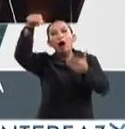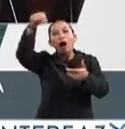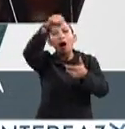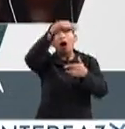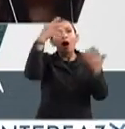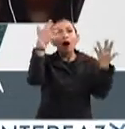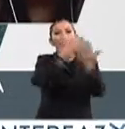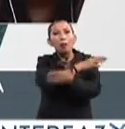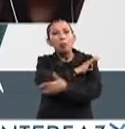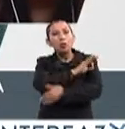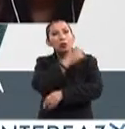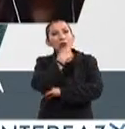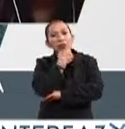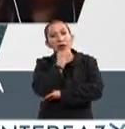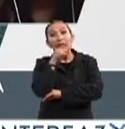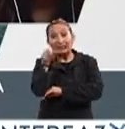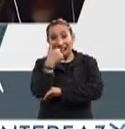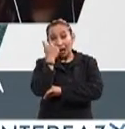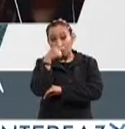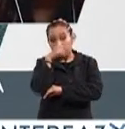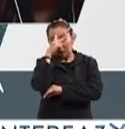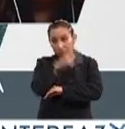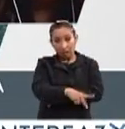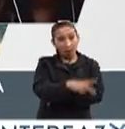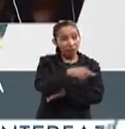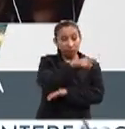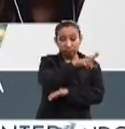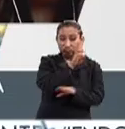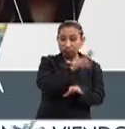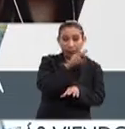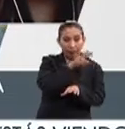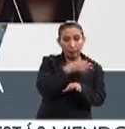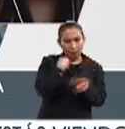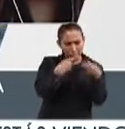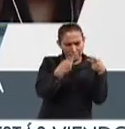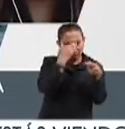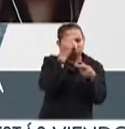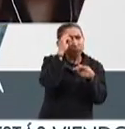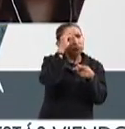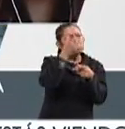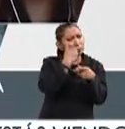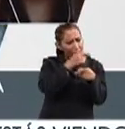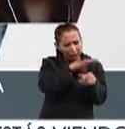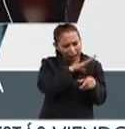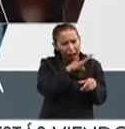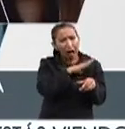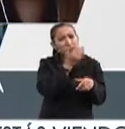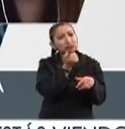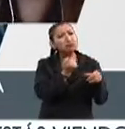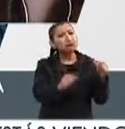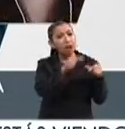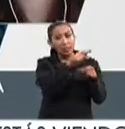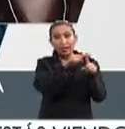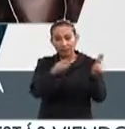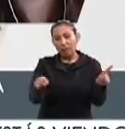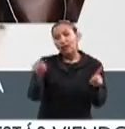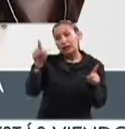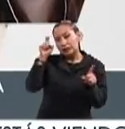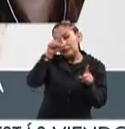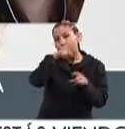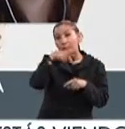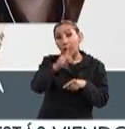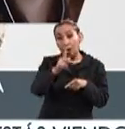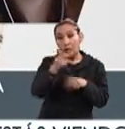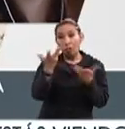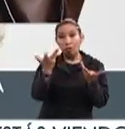muchos lugares. Y realmente que los alumnos mexicanos estamos bien preparados, porque sí es diferente y es difícil, pero